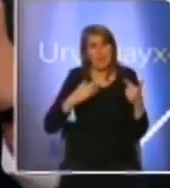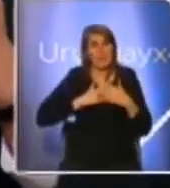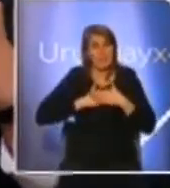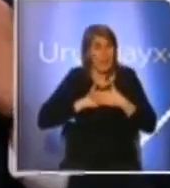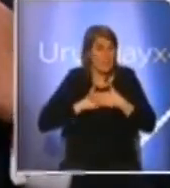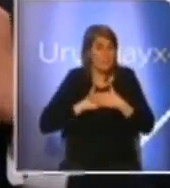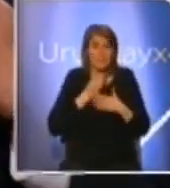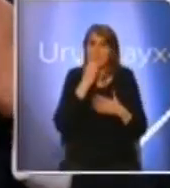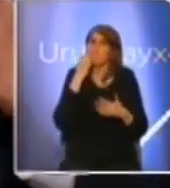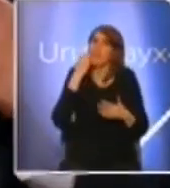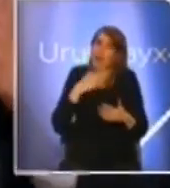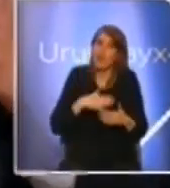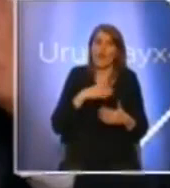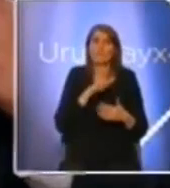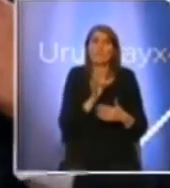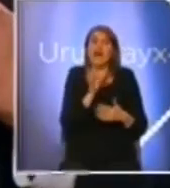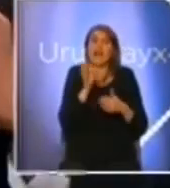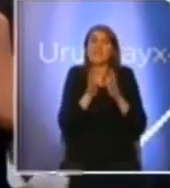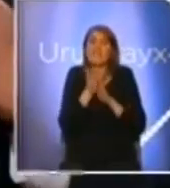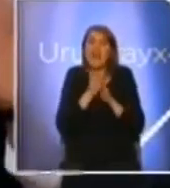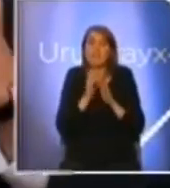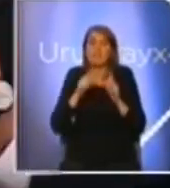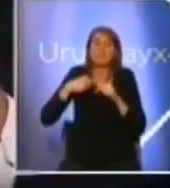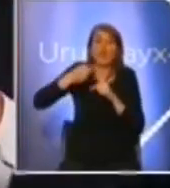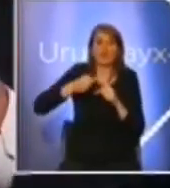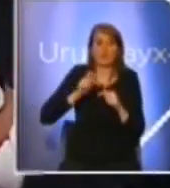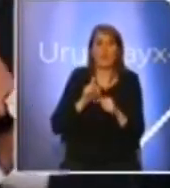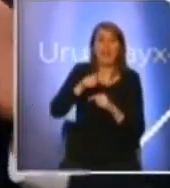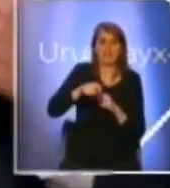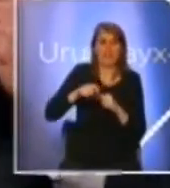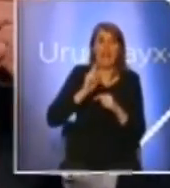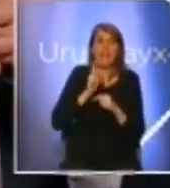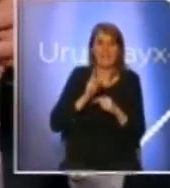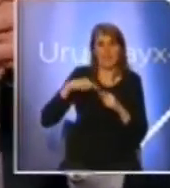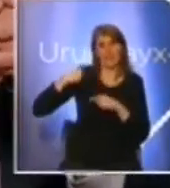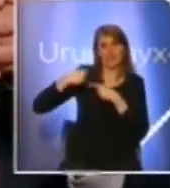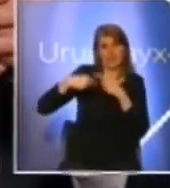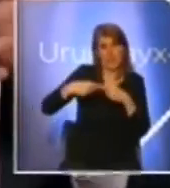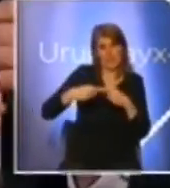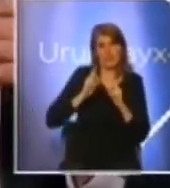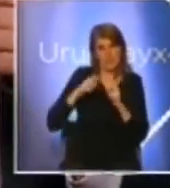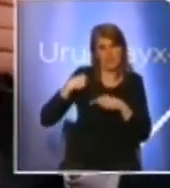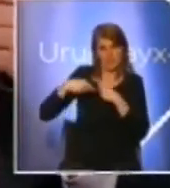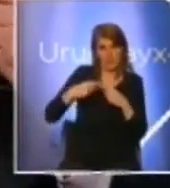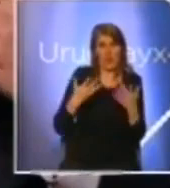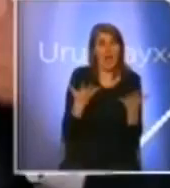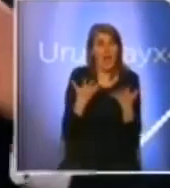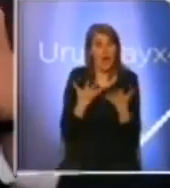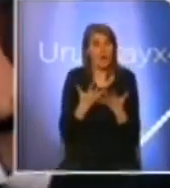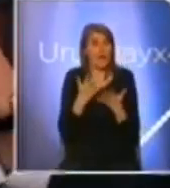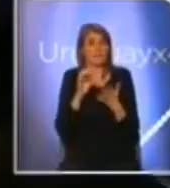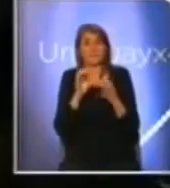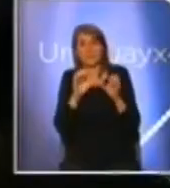el trampolín para dar pasos siguientes. Es decir, hoy tenemos un ecosistema interesante, un ecosistema